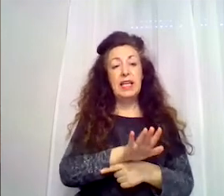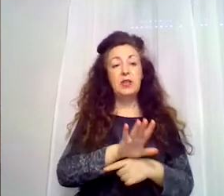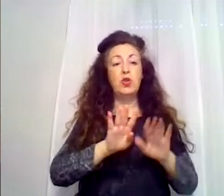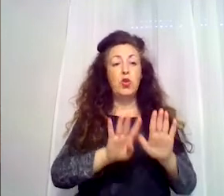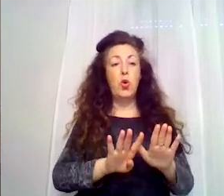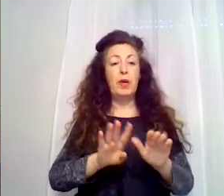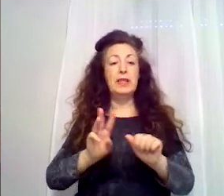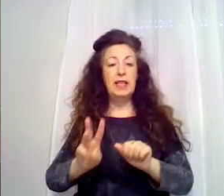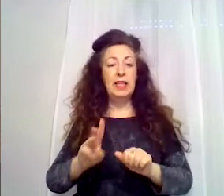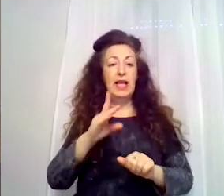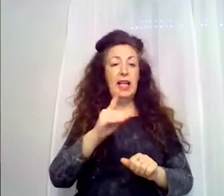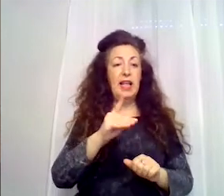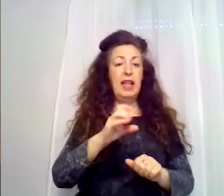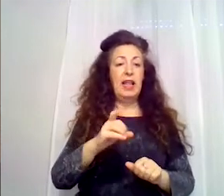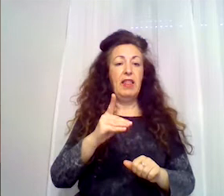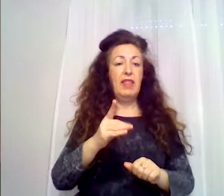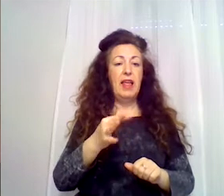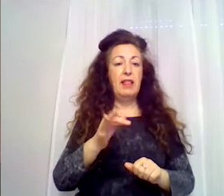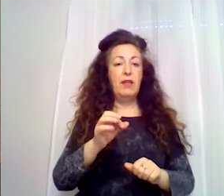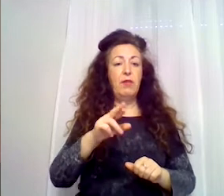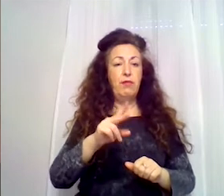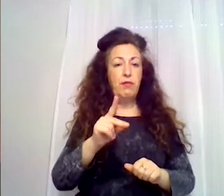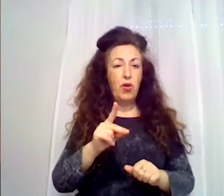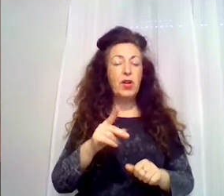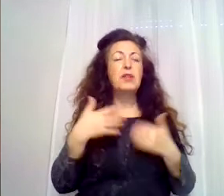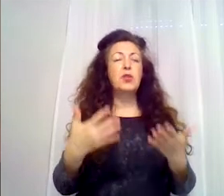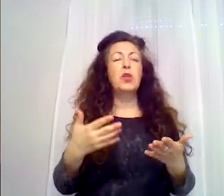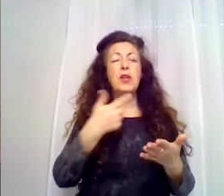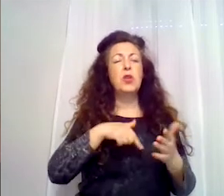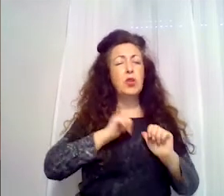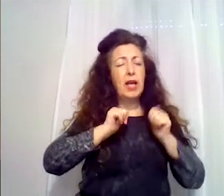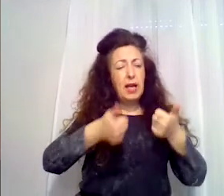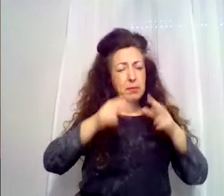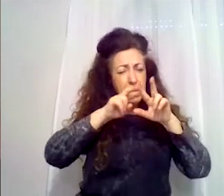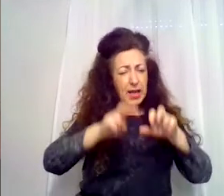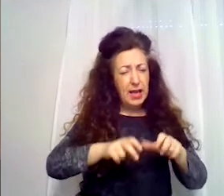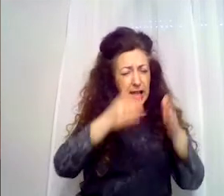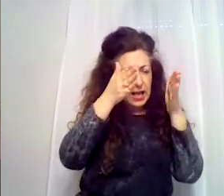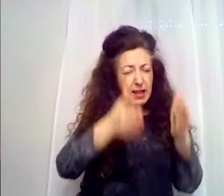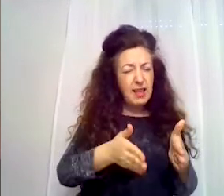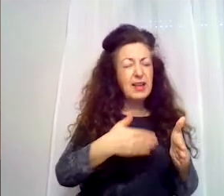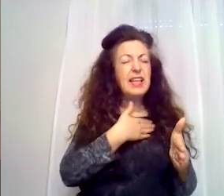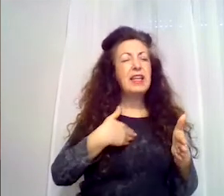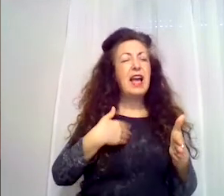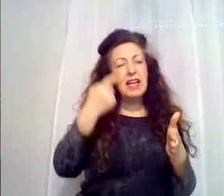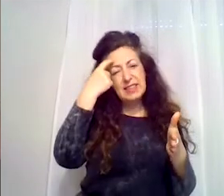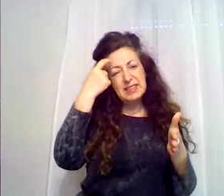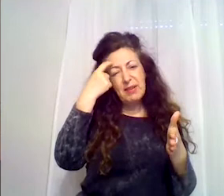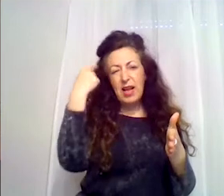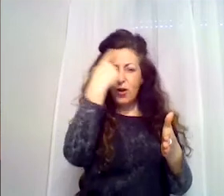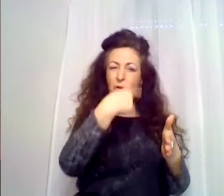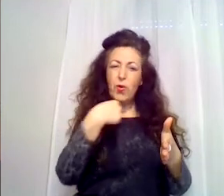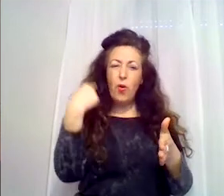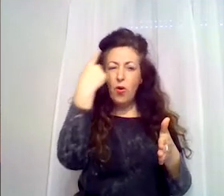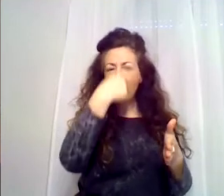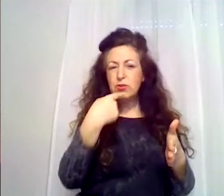en 1564 y falleció, como digo, supuestamente en Deptford en 1593. Siempre,